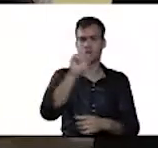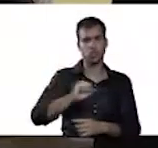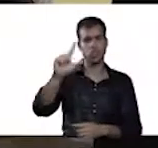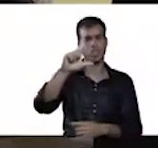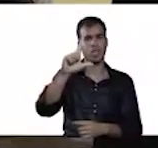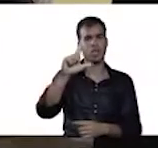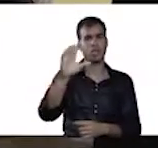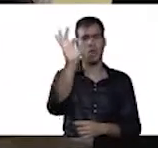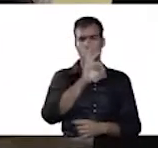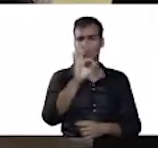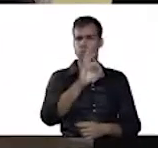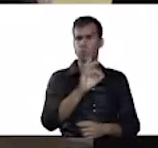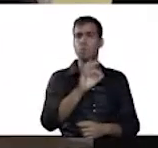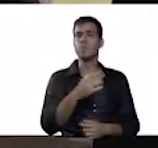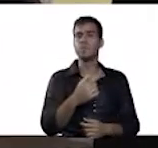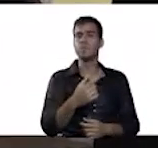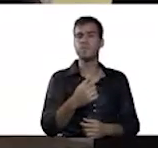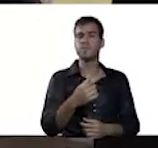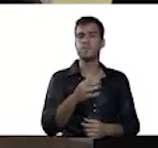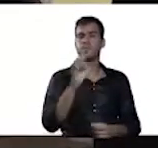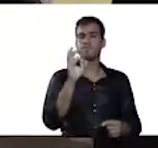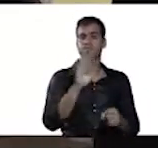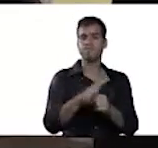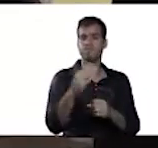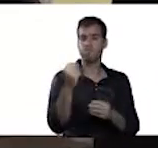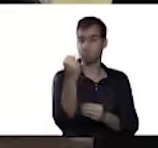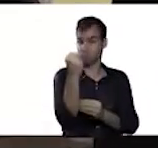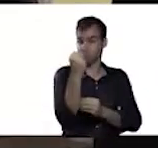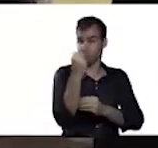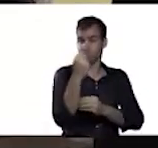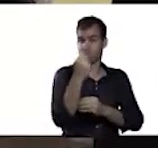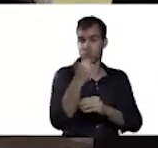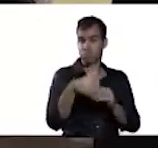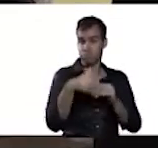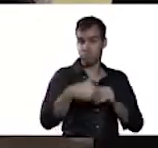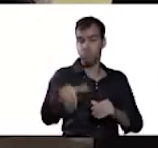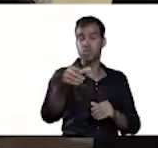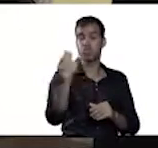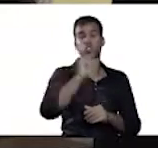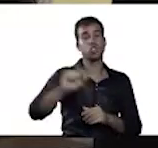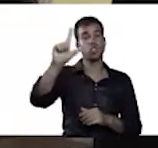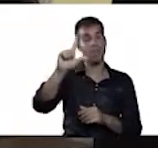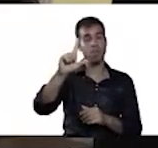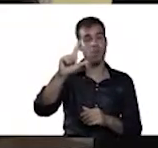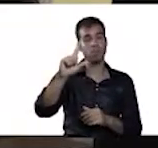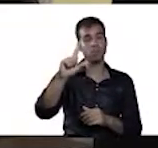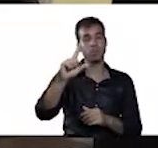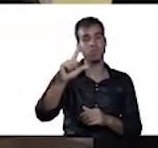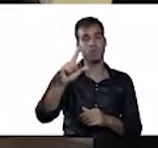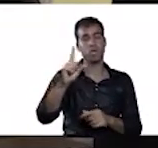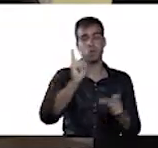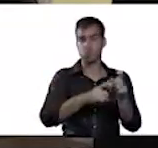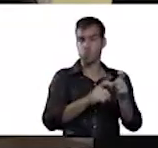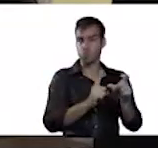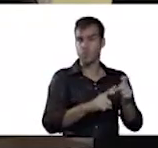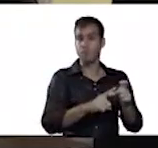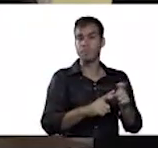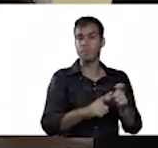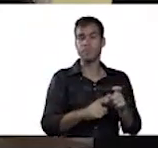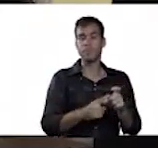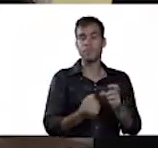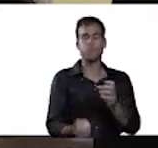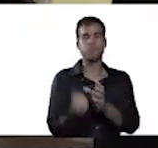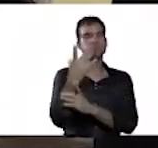de octubre, las potencialidades de desarrollo que generó el socialismo en la URSS y la